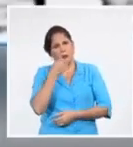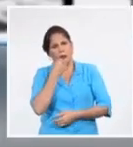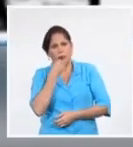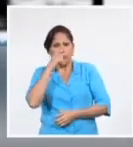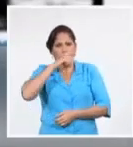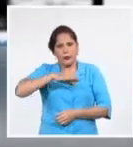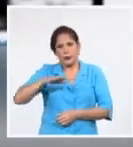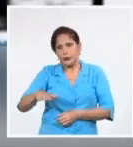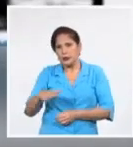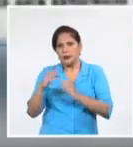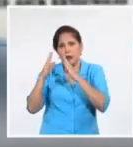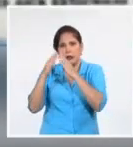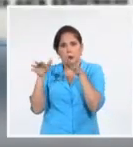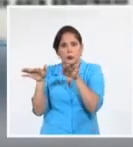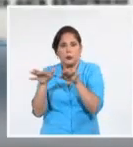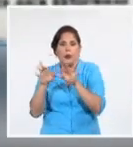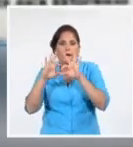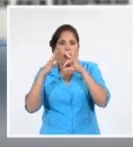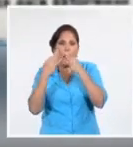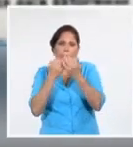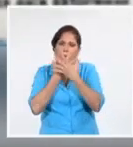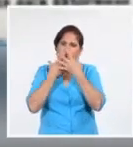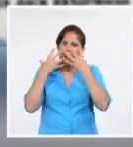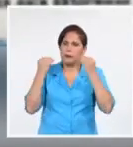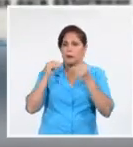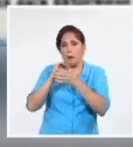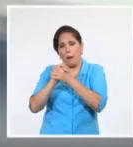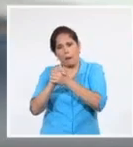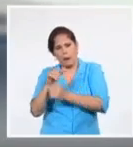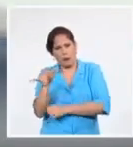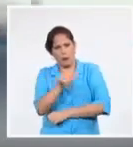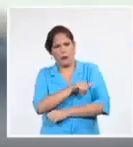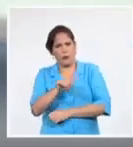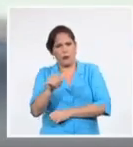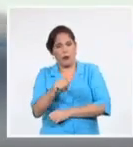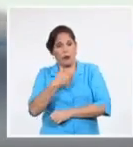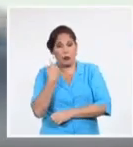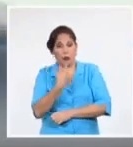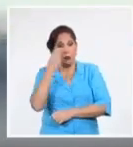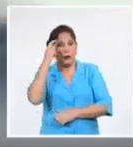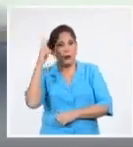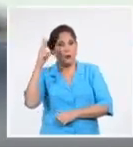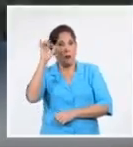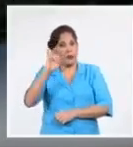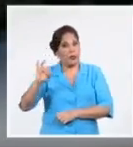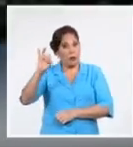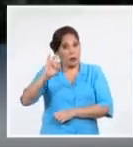niños quedan sin casa, familiares o amigos. Por eso, recordamos y